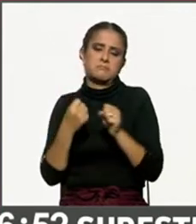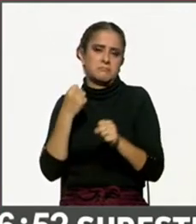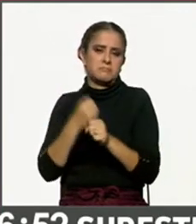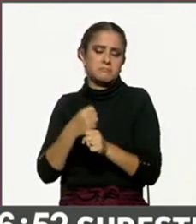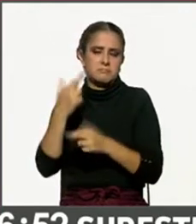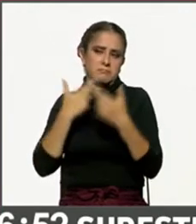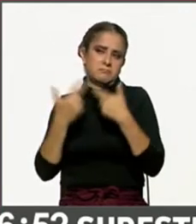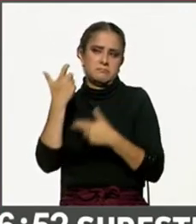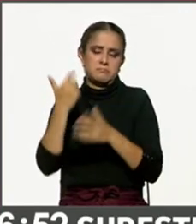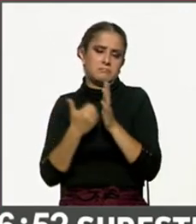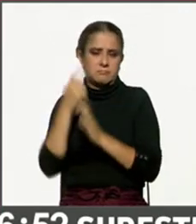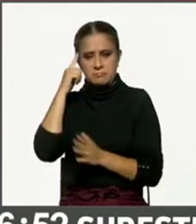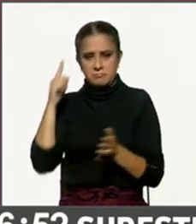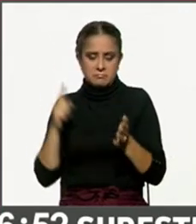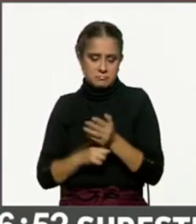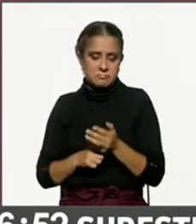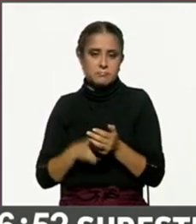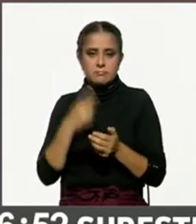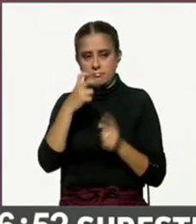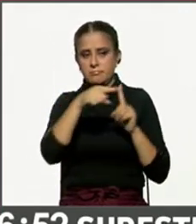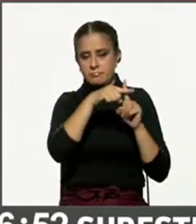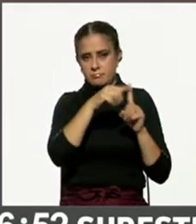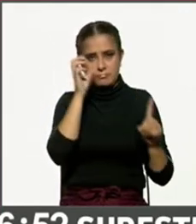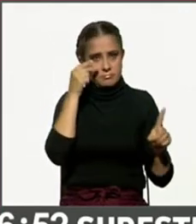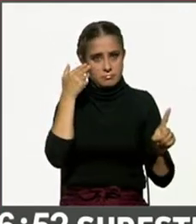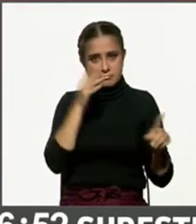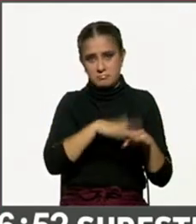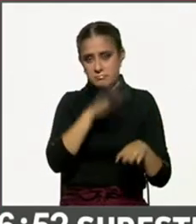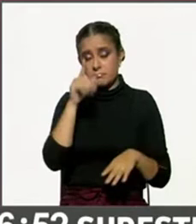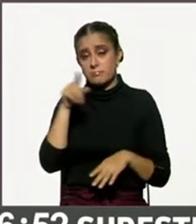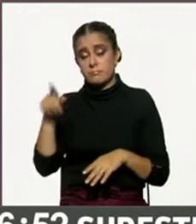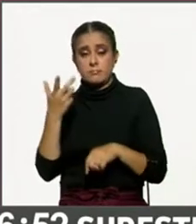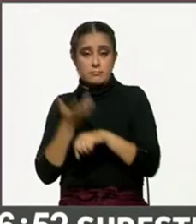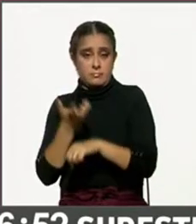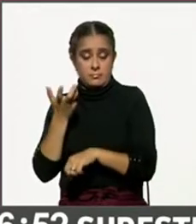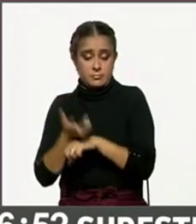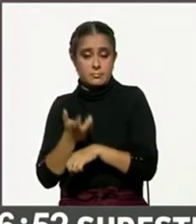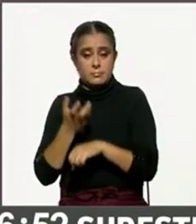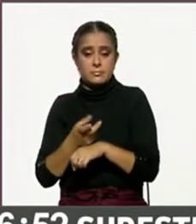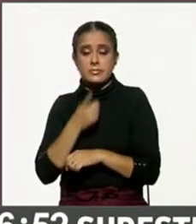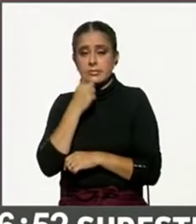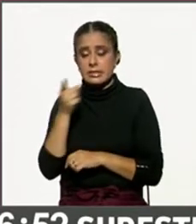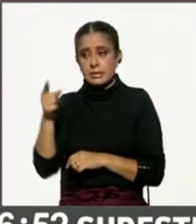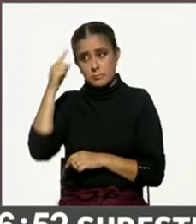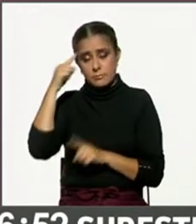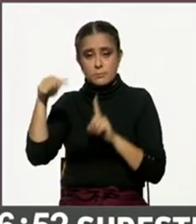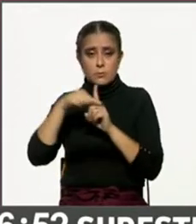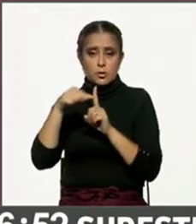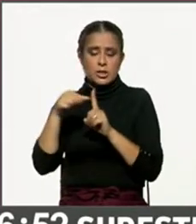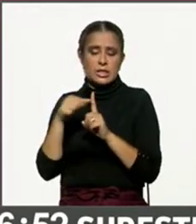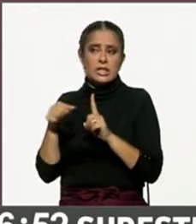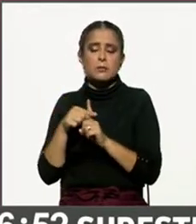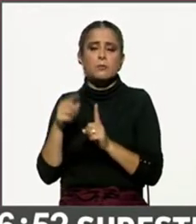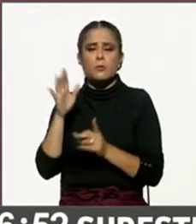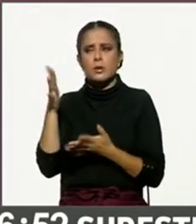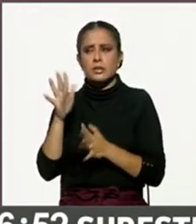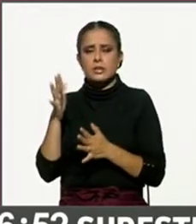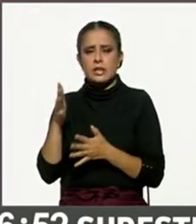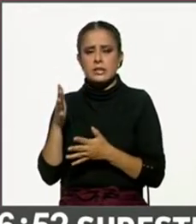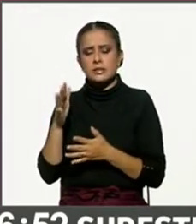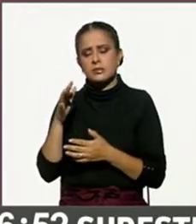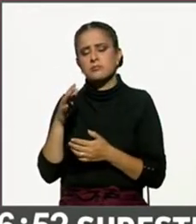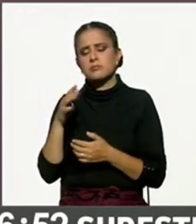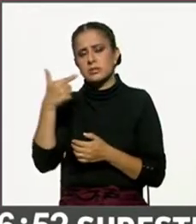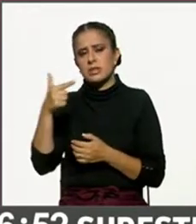extremo, tienes Estados Unidos, donde está por arriba su optimismo estaría por arriba de este promedio mundial.